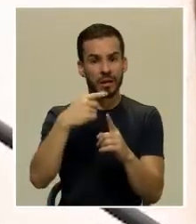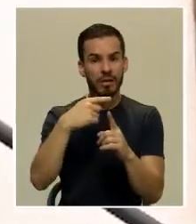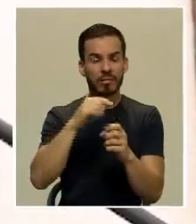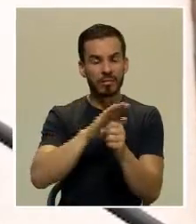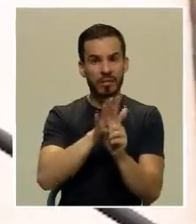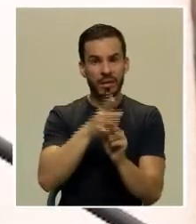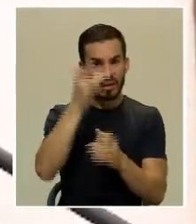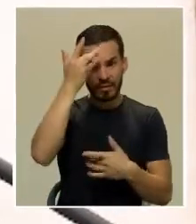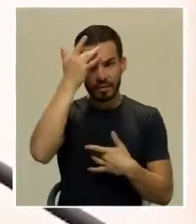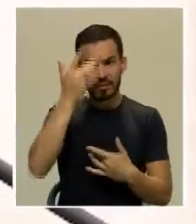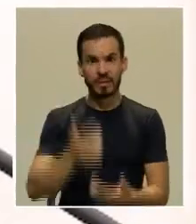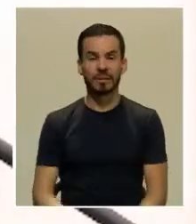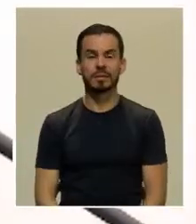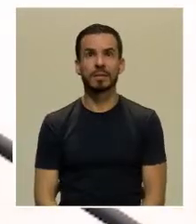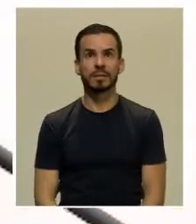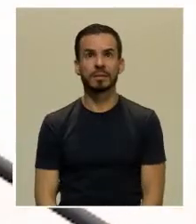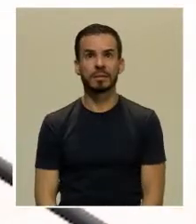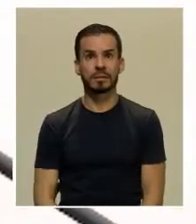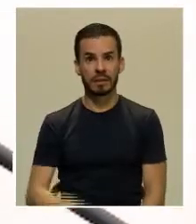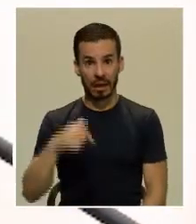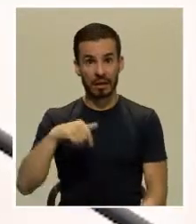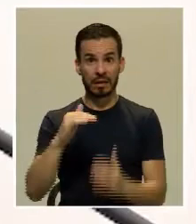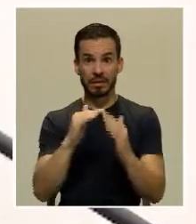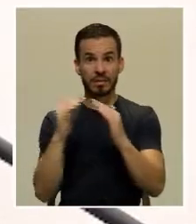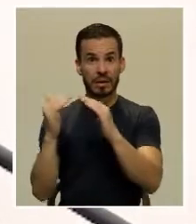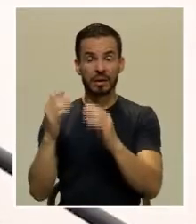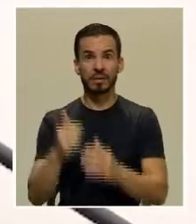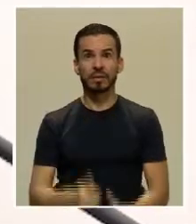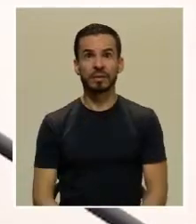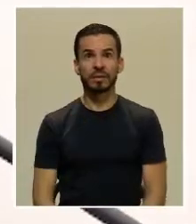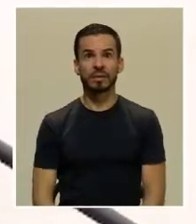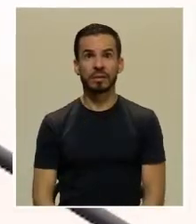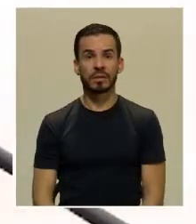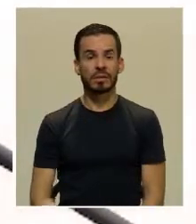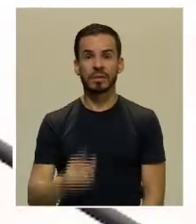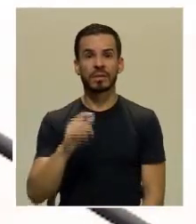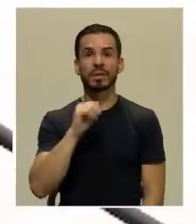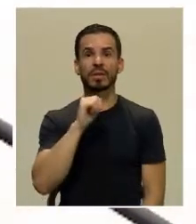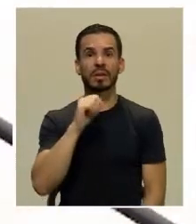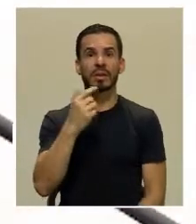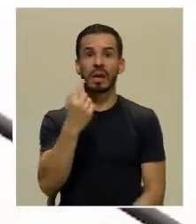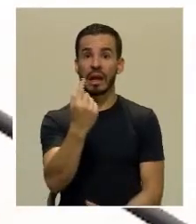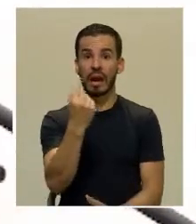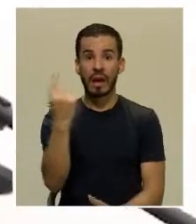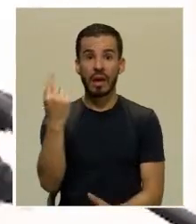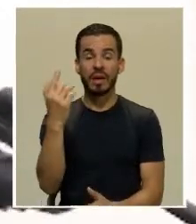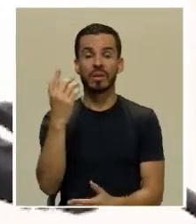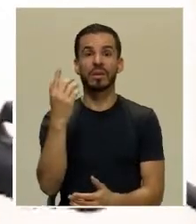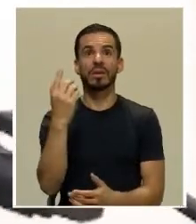positiva y siendo y estando y aquí en este barrio. No, pero en este, en aquí en la escuela. No, señor, no, señores,